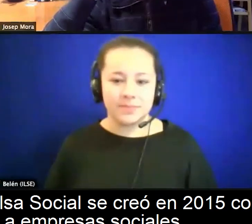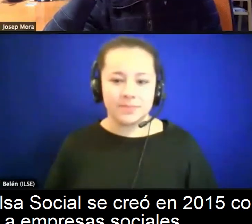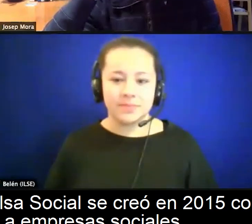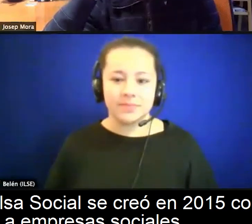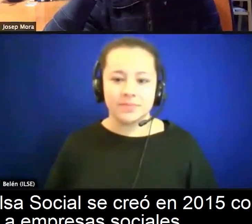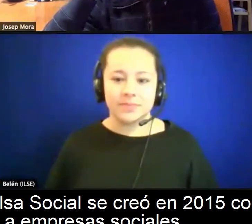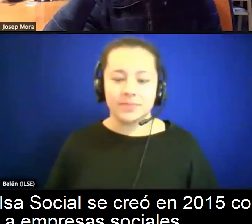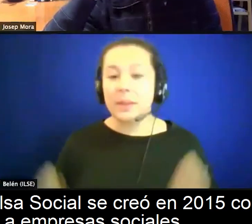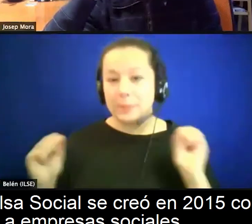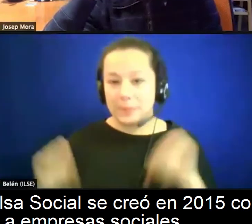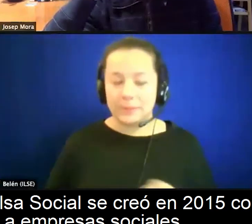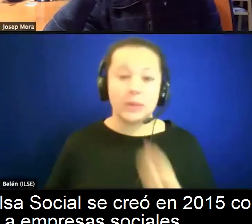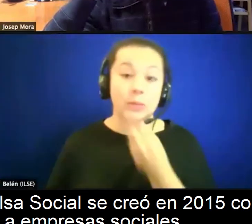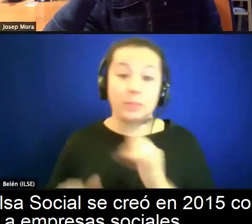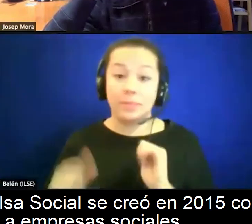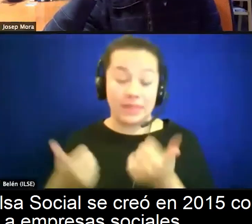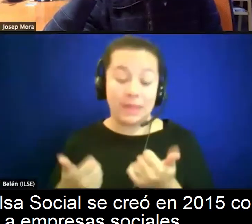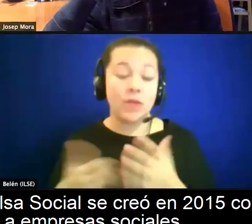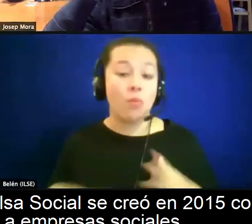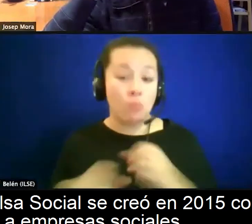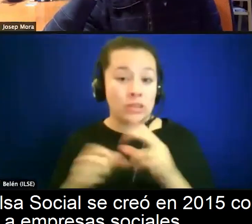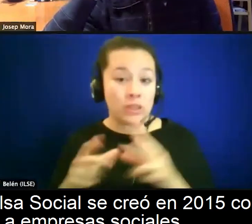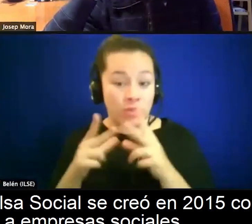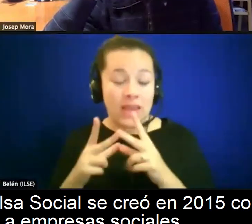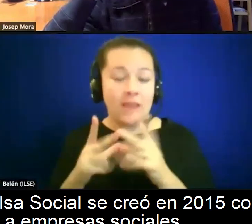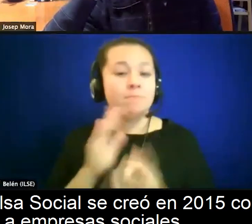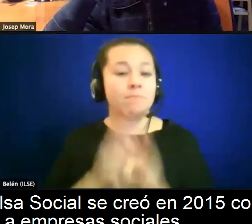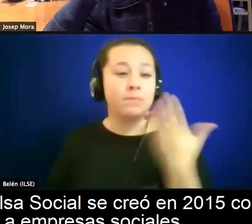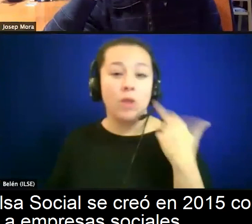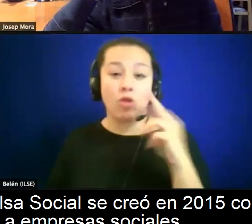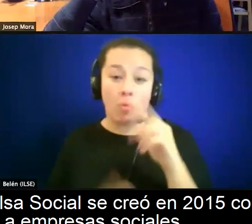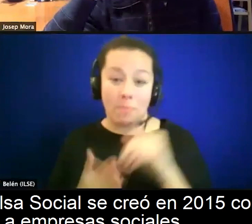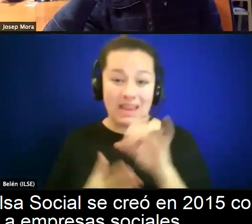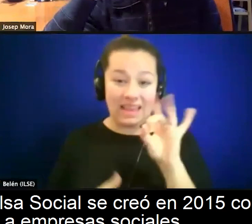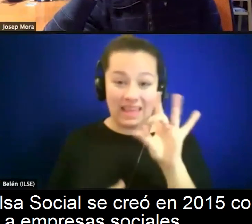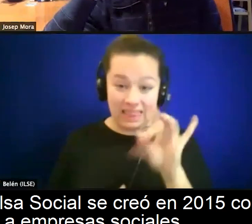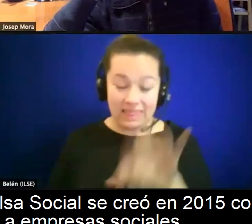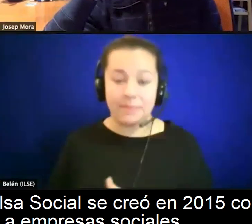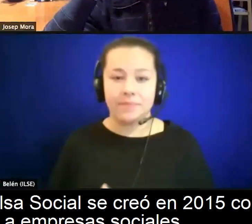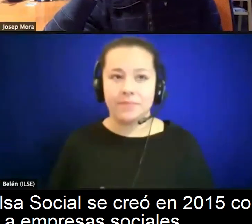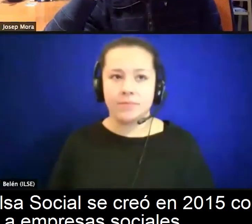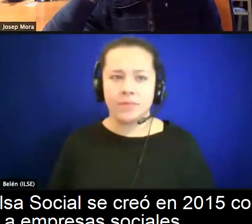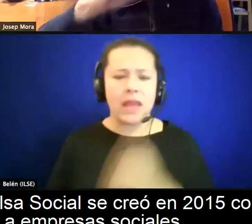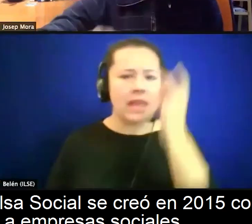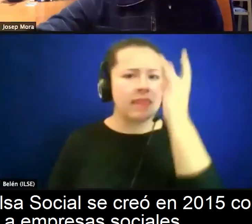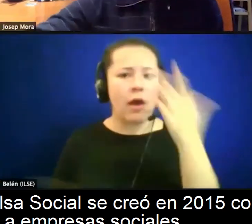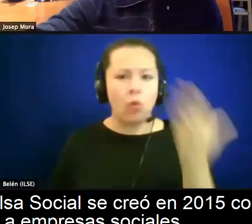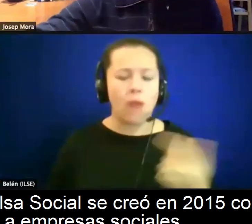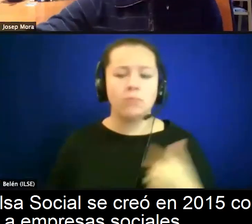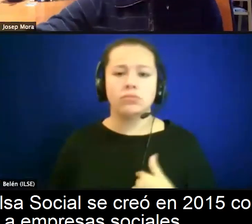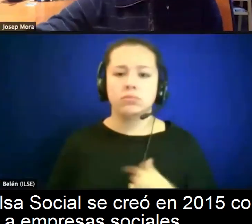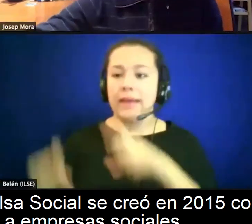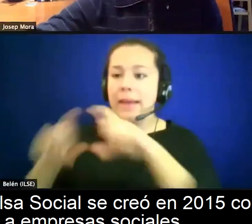empezar, la Bolsa Social se creó en 2015 con la idea de dar soluciones a